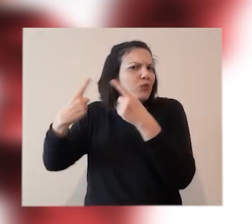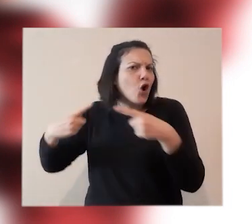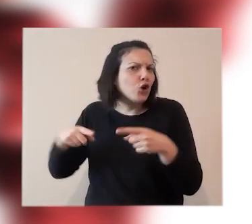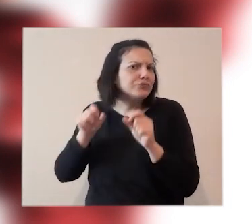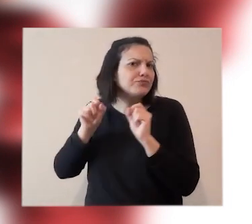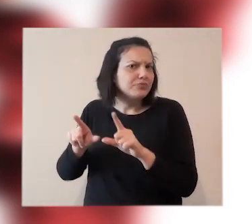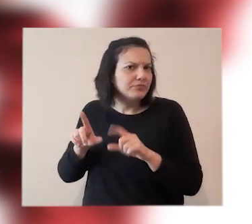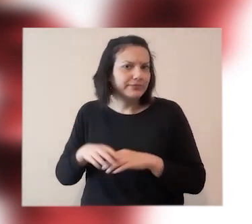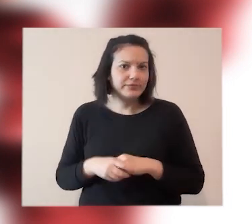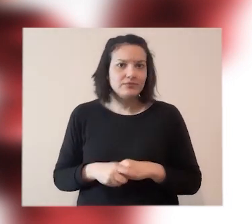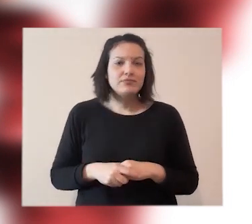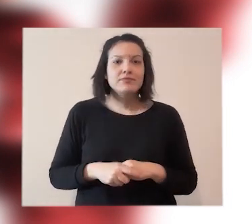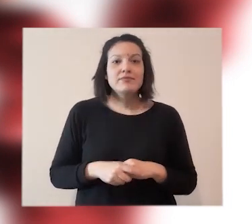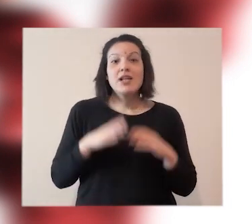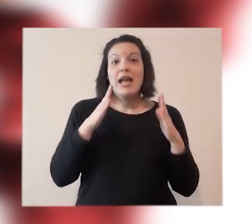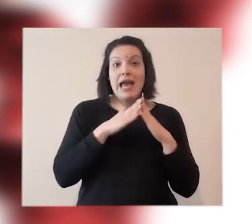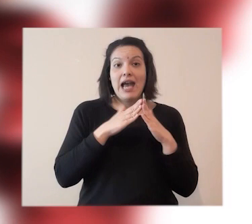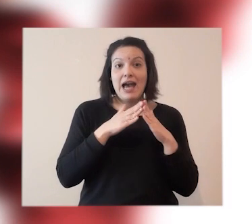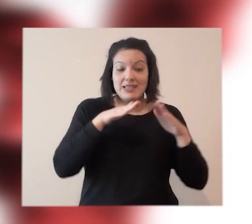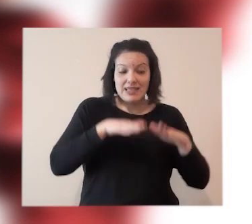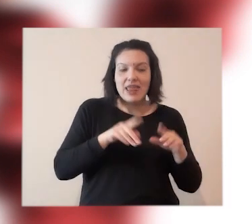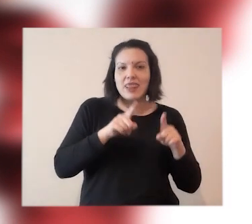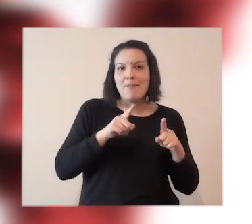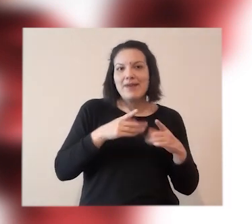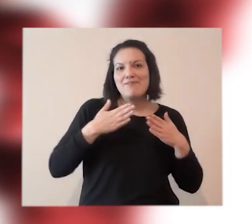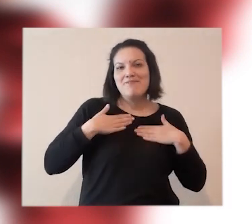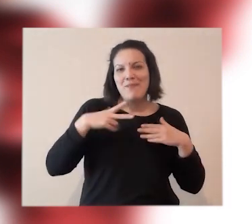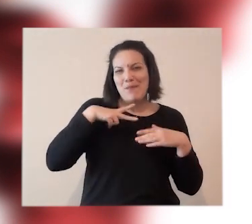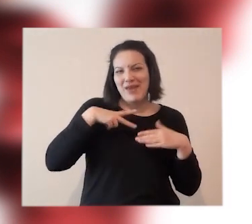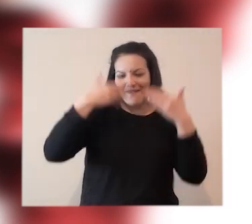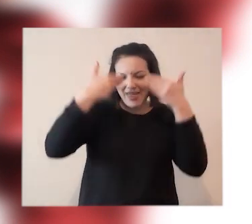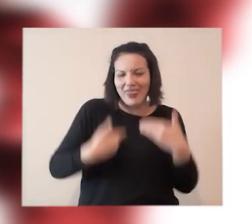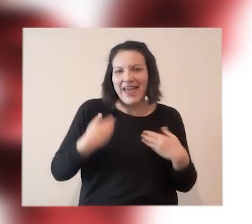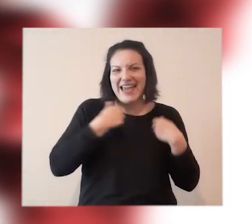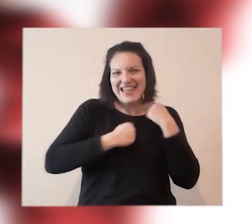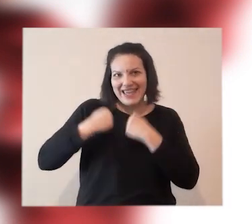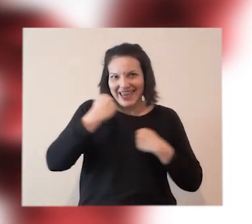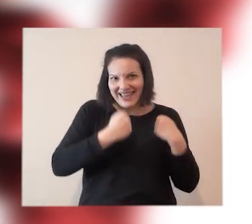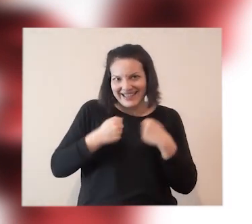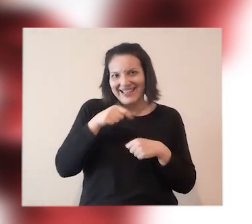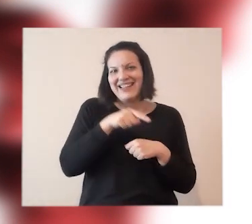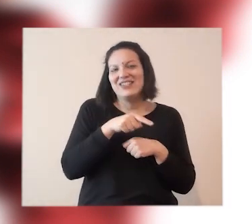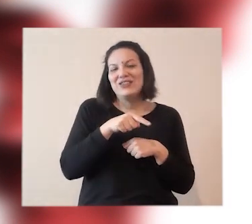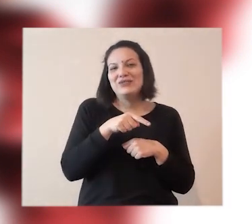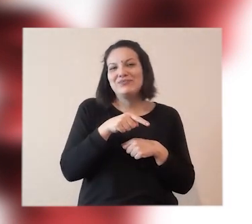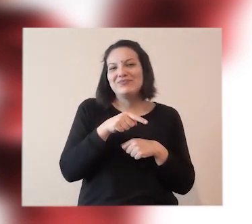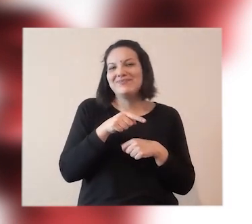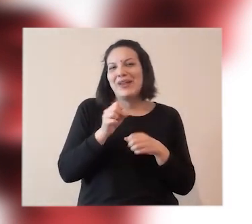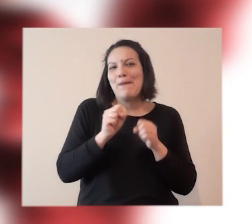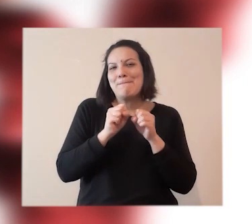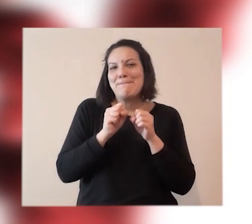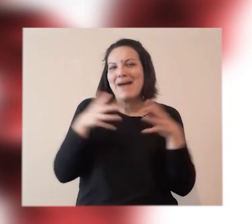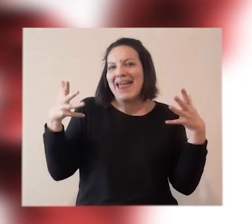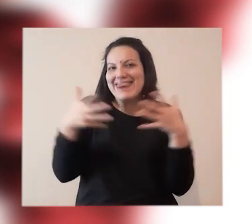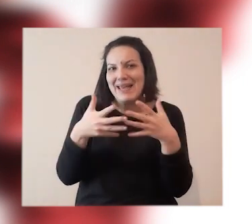correspondientes. Bueno, desde nuestras casas también cuidar la higiene personal, por supuesto. Esto no es estrictamente por la pandemia, es